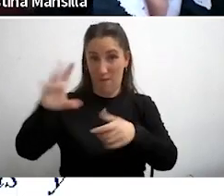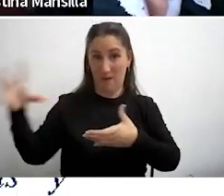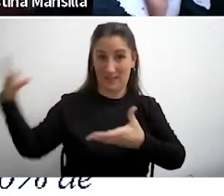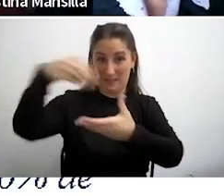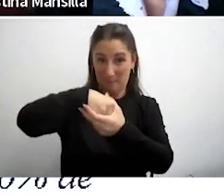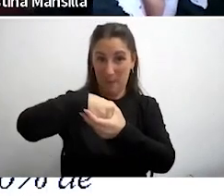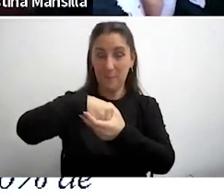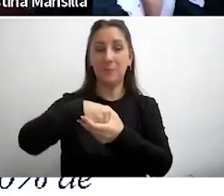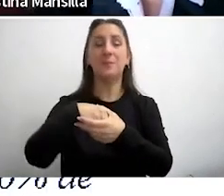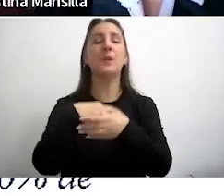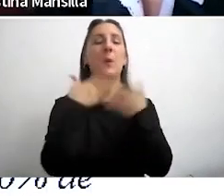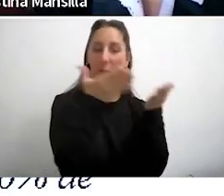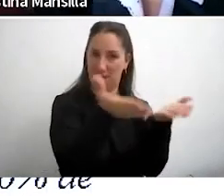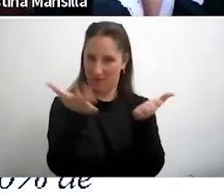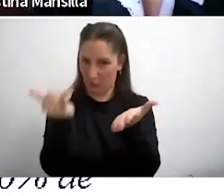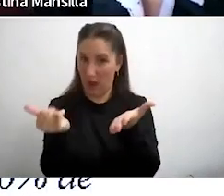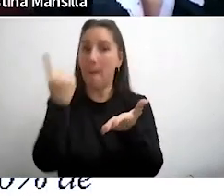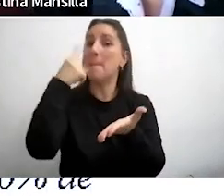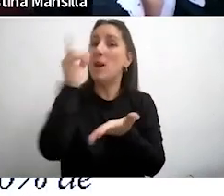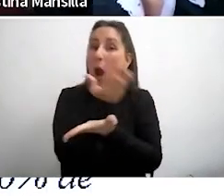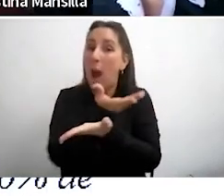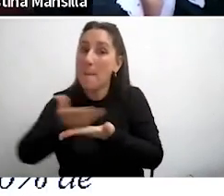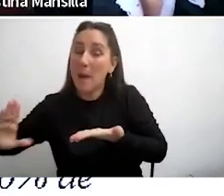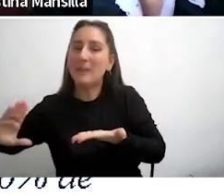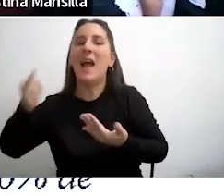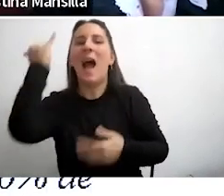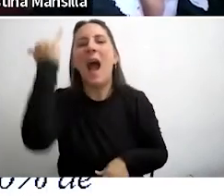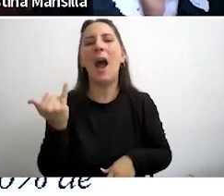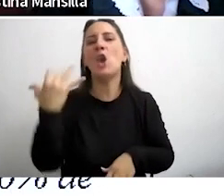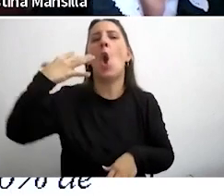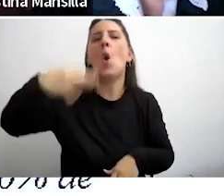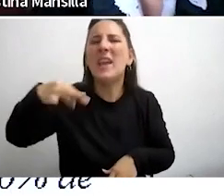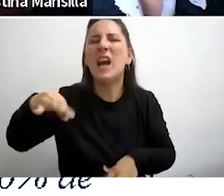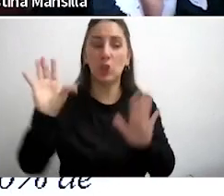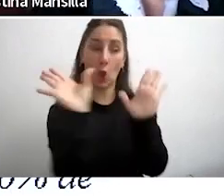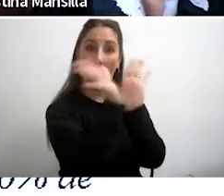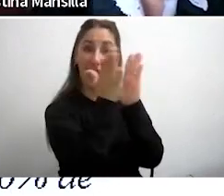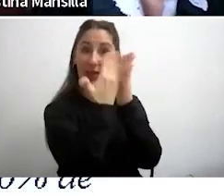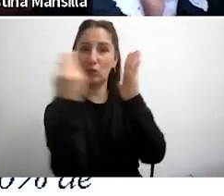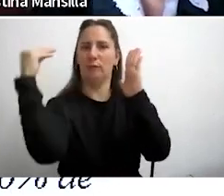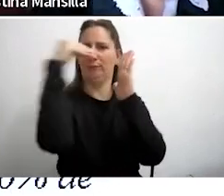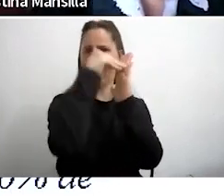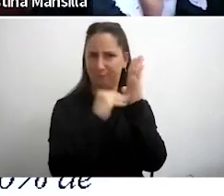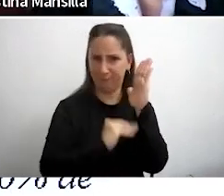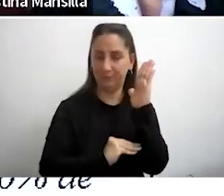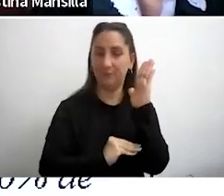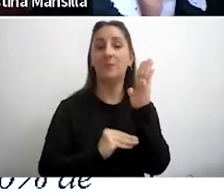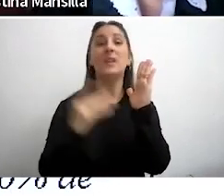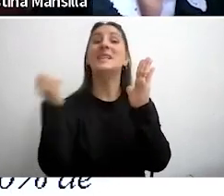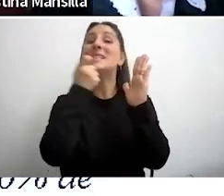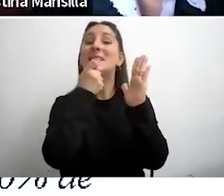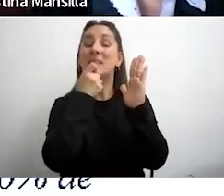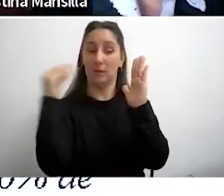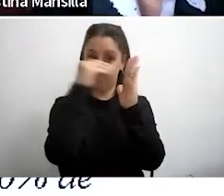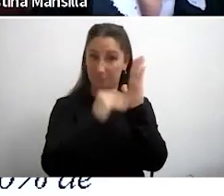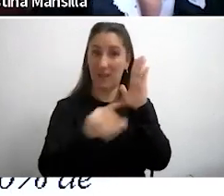aparte de los beneficios, esta obligación de inscripción al registro por ejemplo, les permite, y esto está definido en la